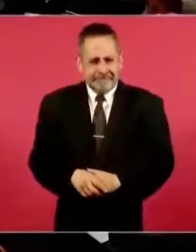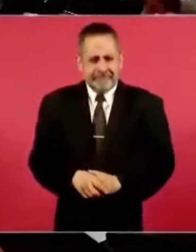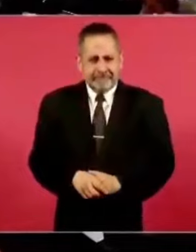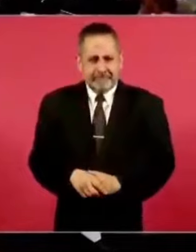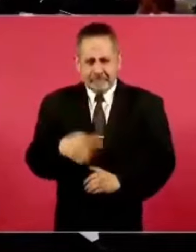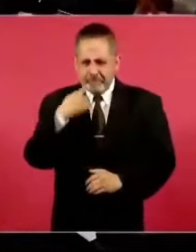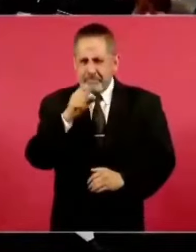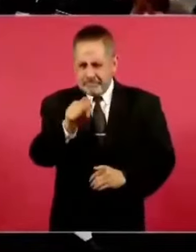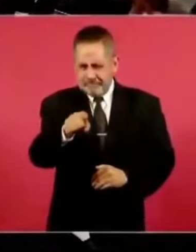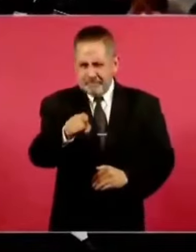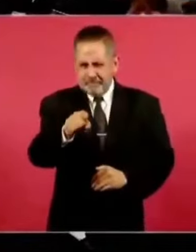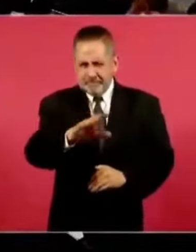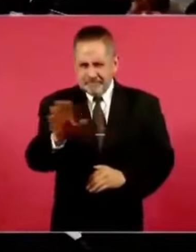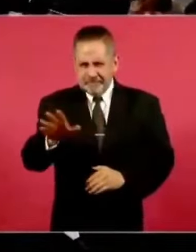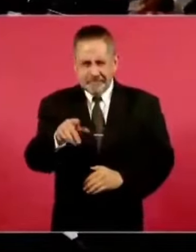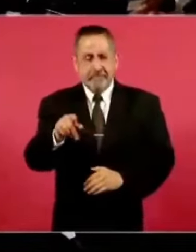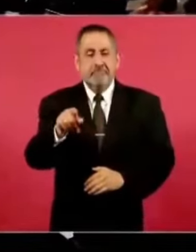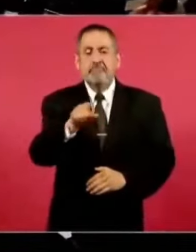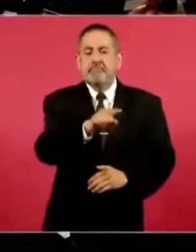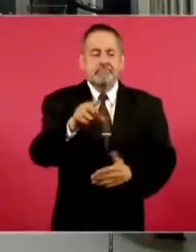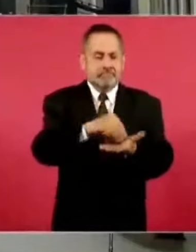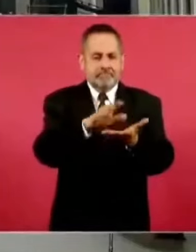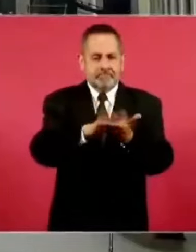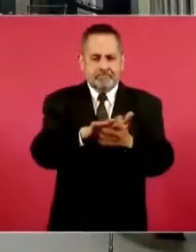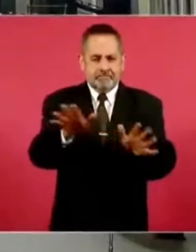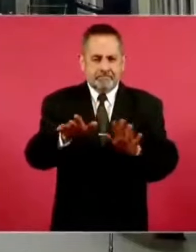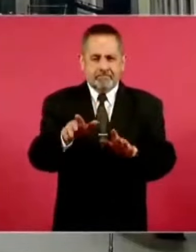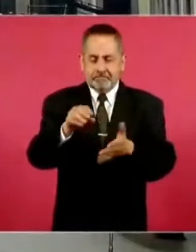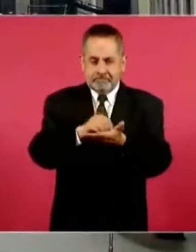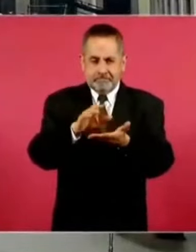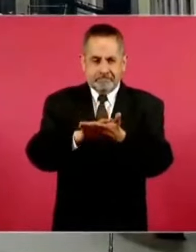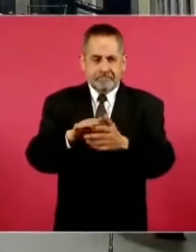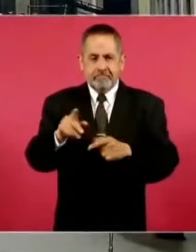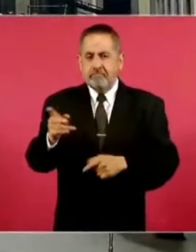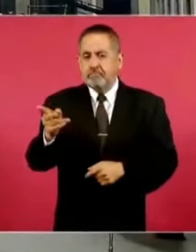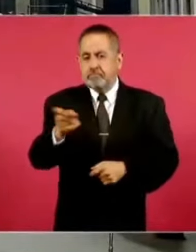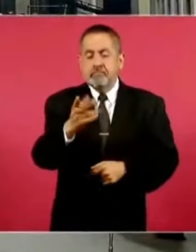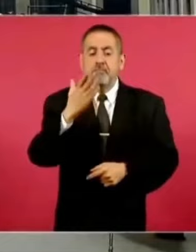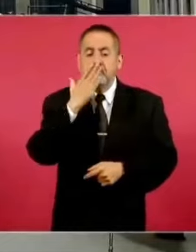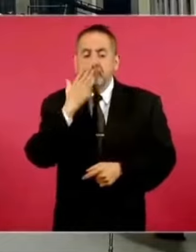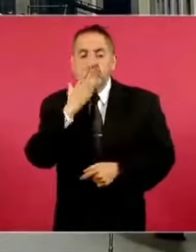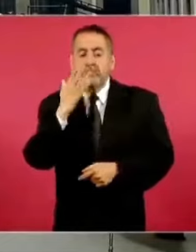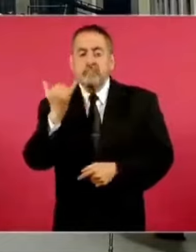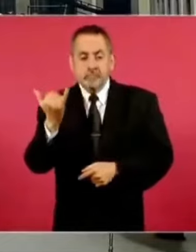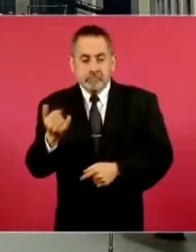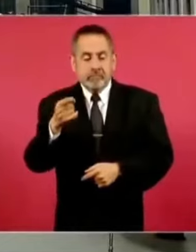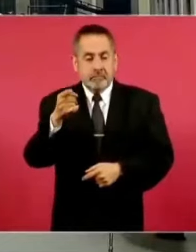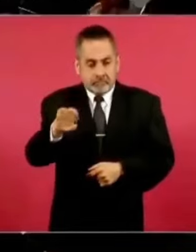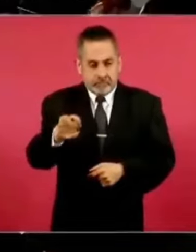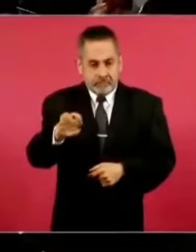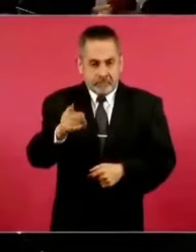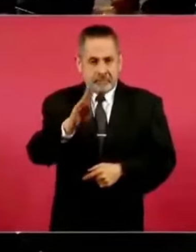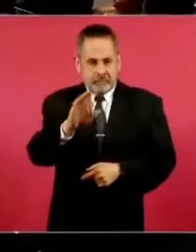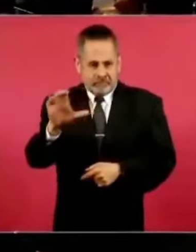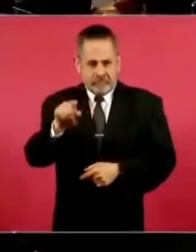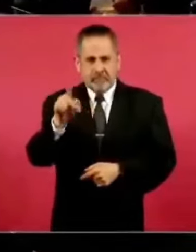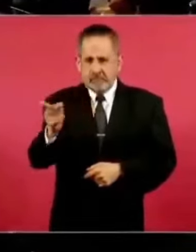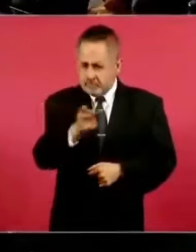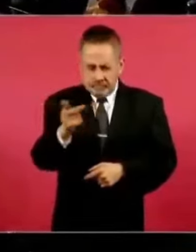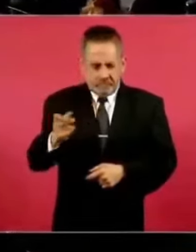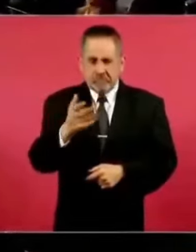Tú también. Ya. Es que es Sonora y Baja California